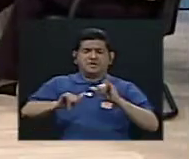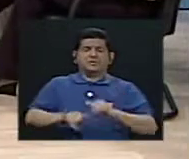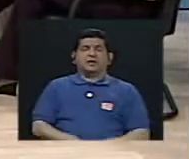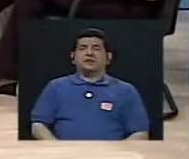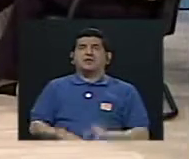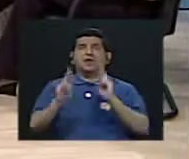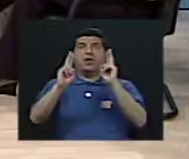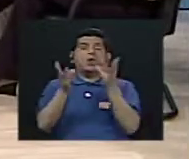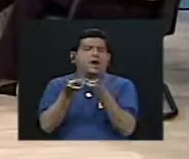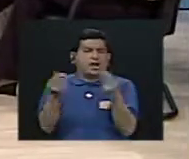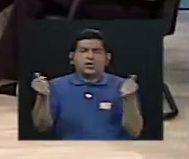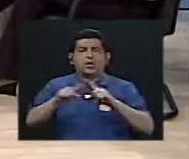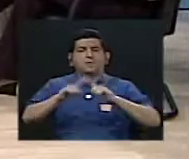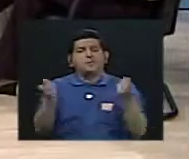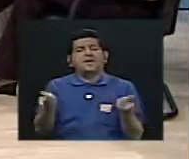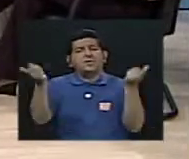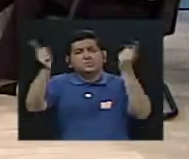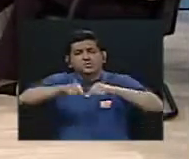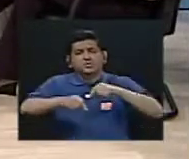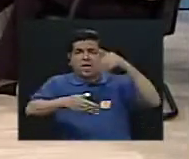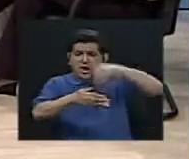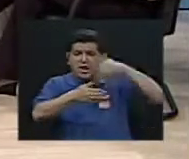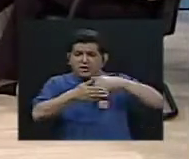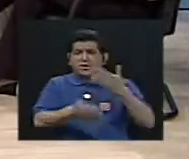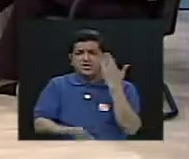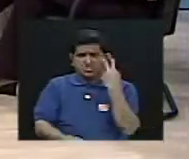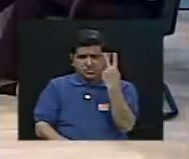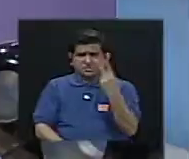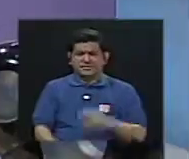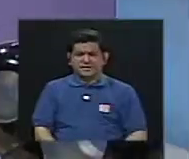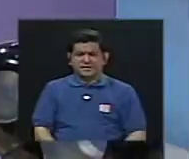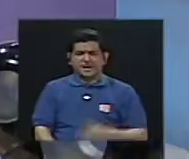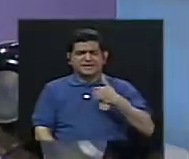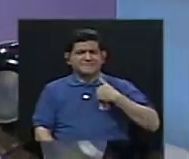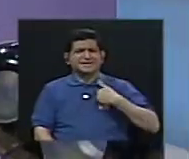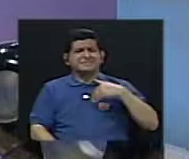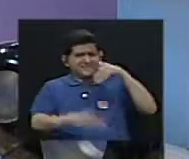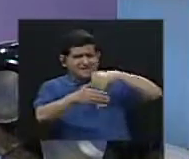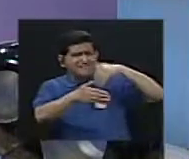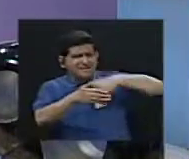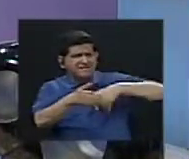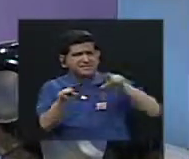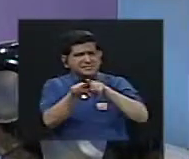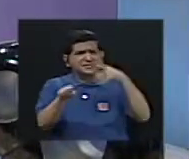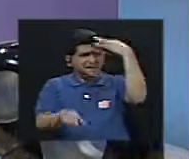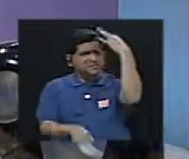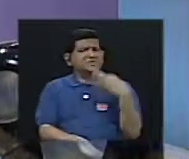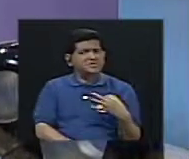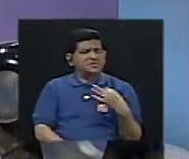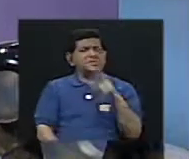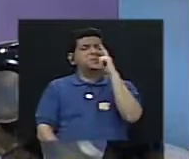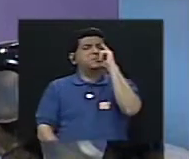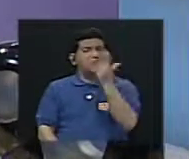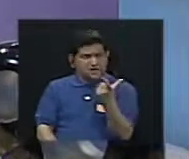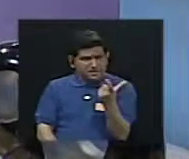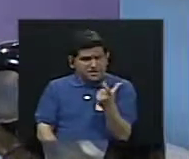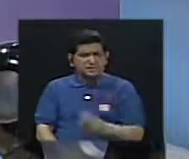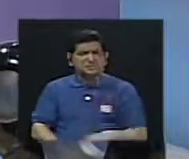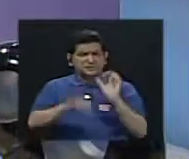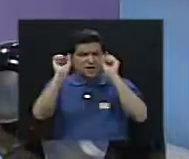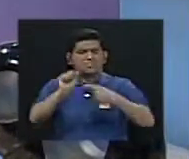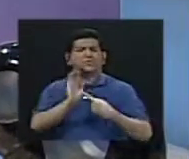si desapareciera, queda el registro audiovisual. Queda el registro ahí, y además yo creo que dichosamente se